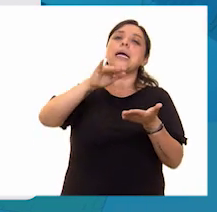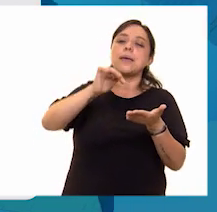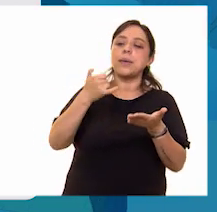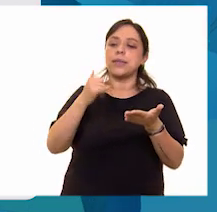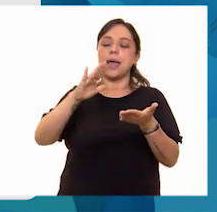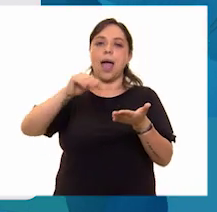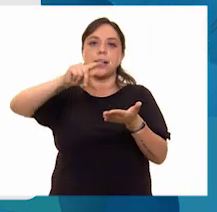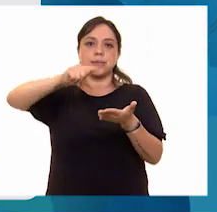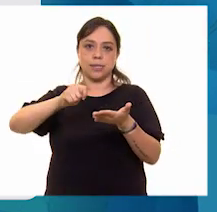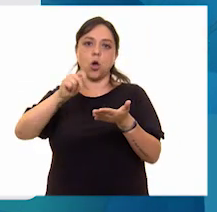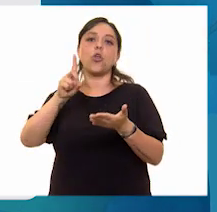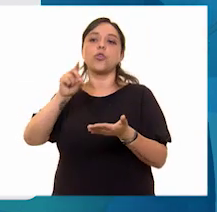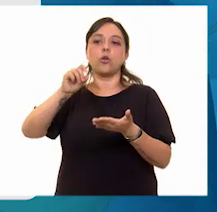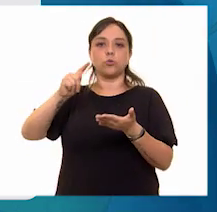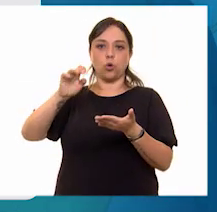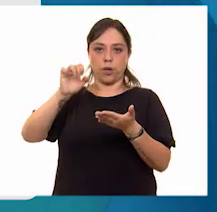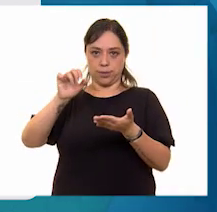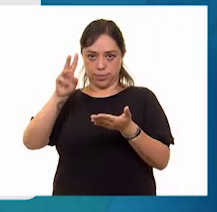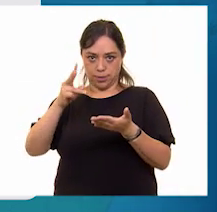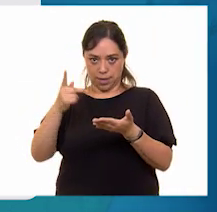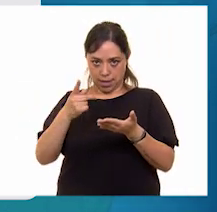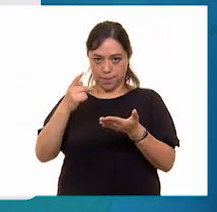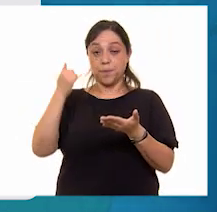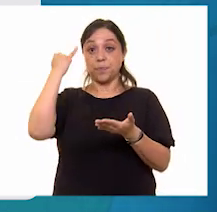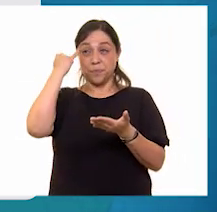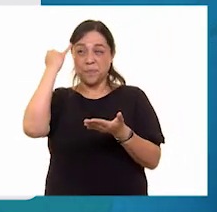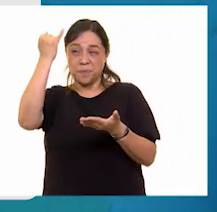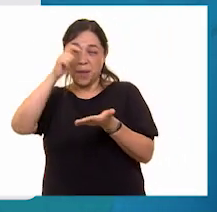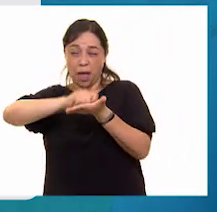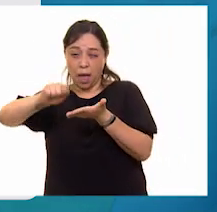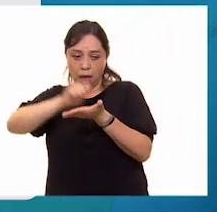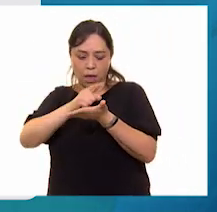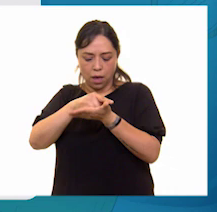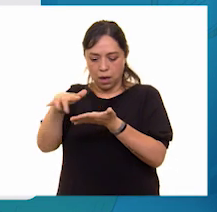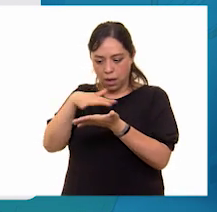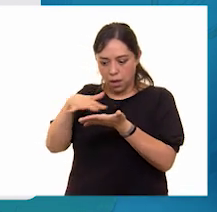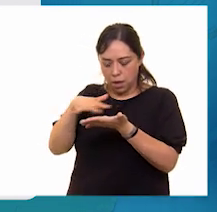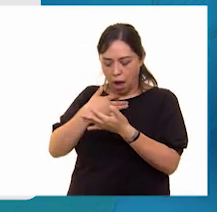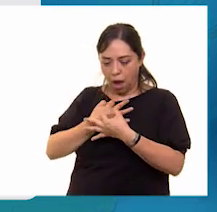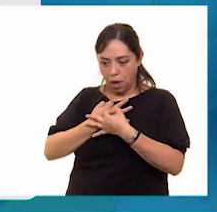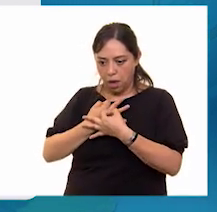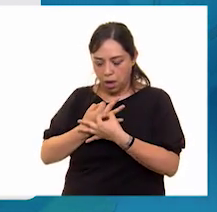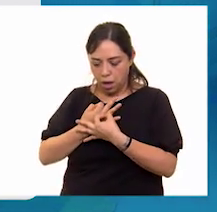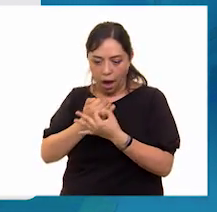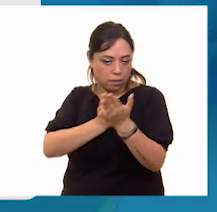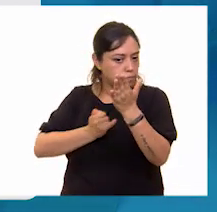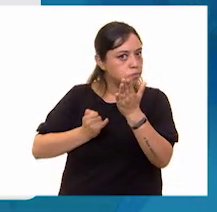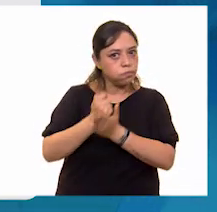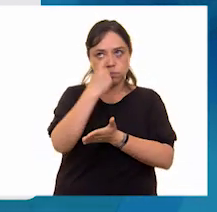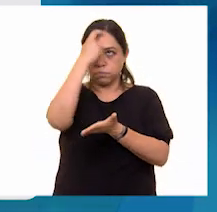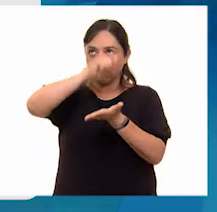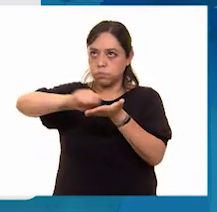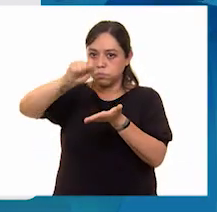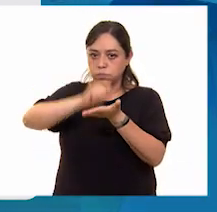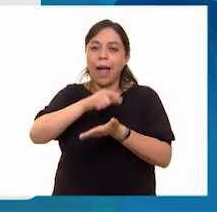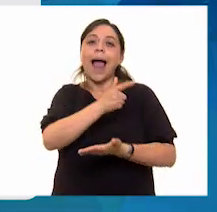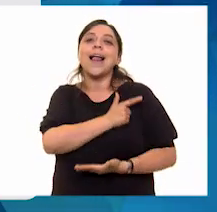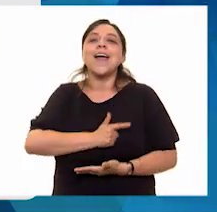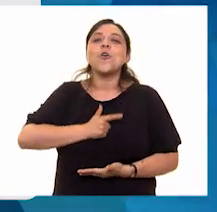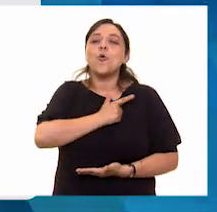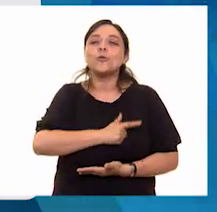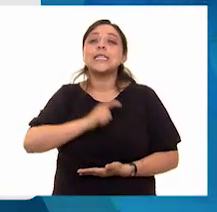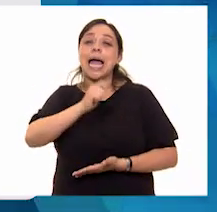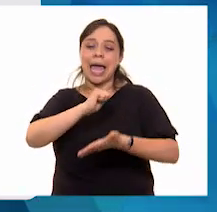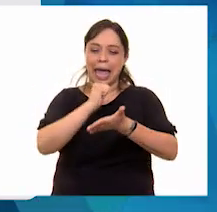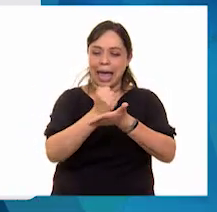Dostoyevsky, que lo impactó y lo animó a convertirse en escritor. Uno de sus pasatiempos es coleccionar sellos postales.